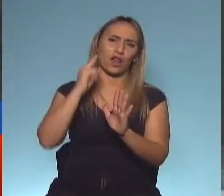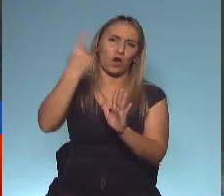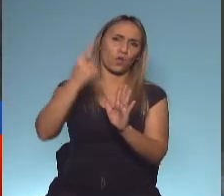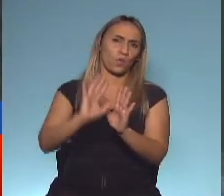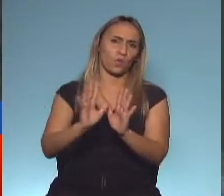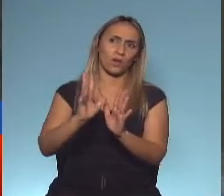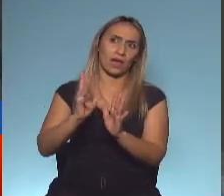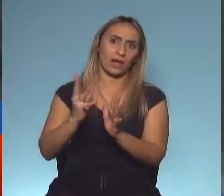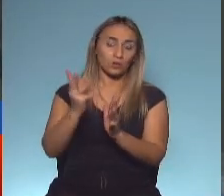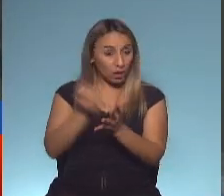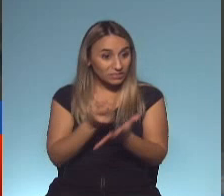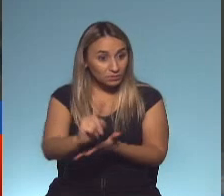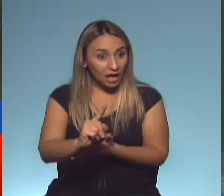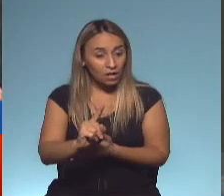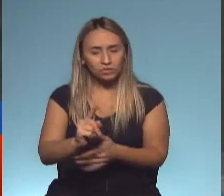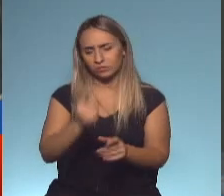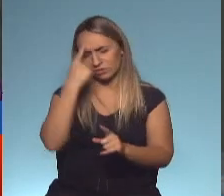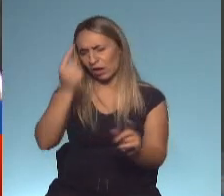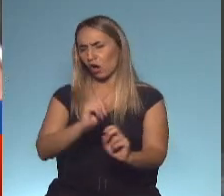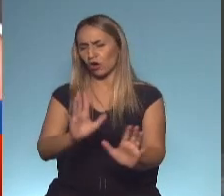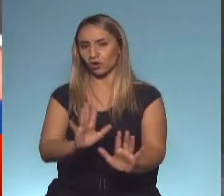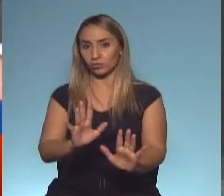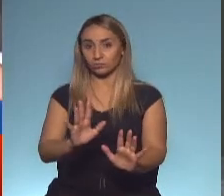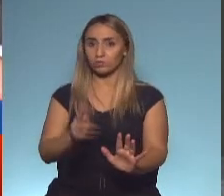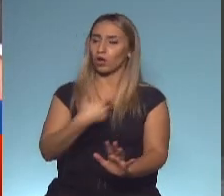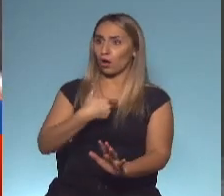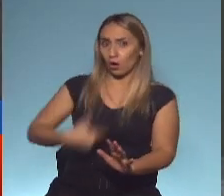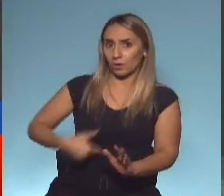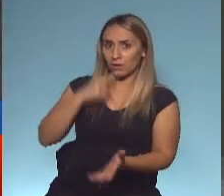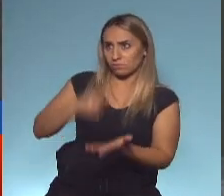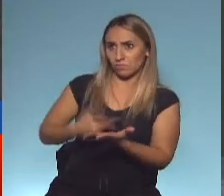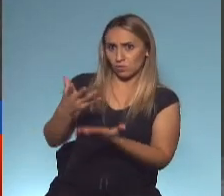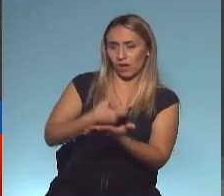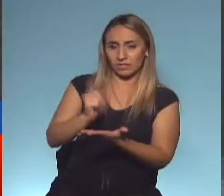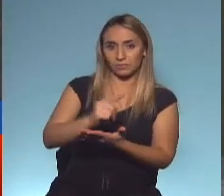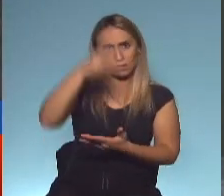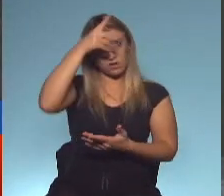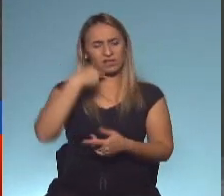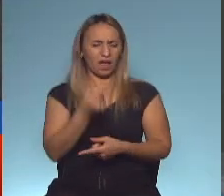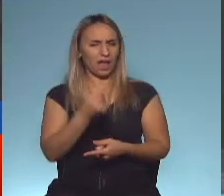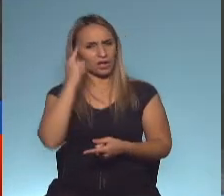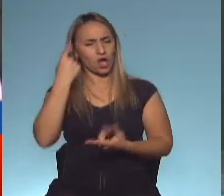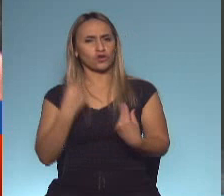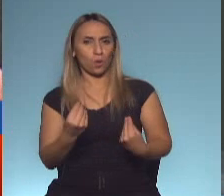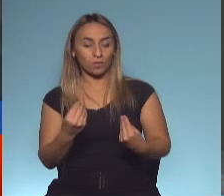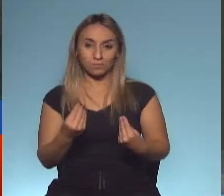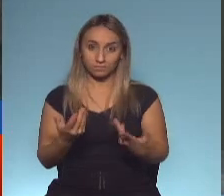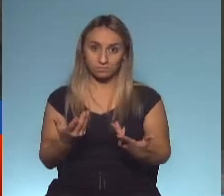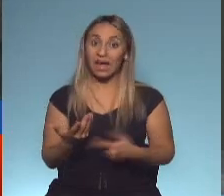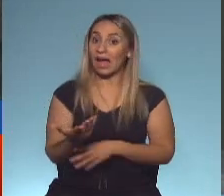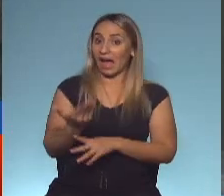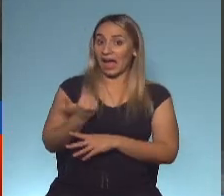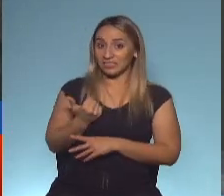no aceptar. Y es lo que el gobierno argentino decidió hacer, no aceptar. De hecho, ayer contamos que la asesora presidencial responsable